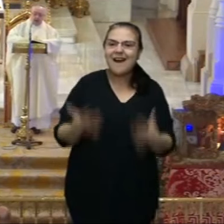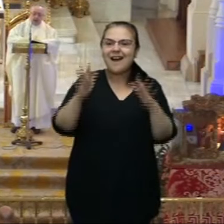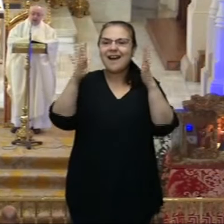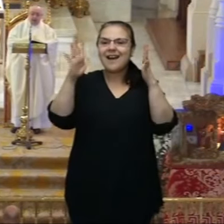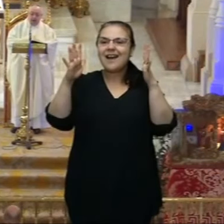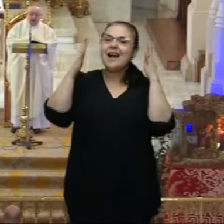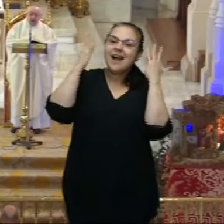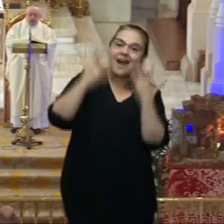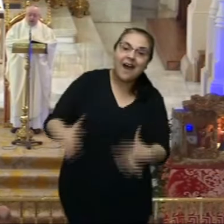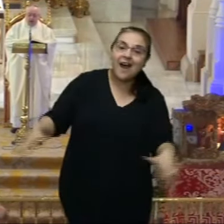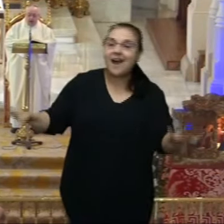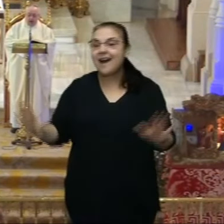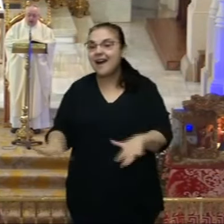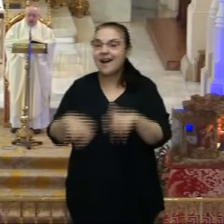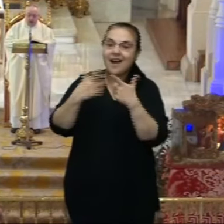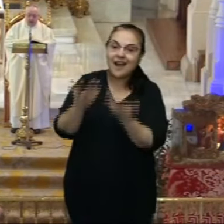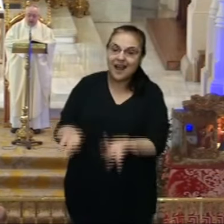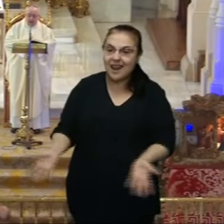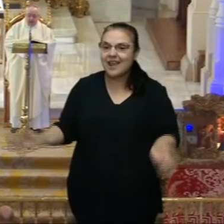Aleluya,